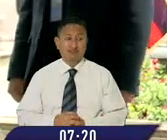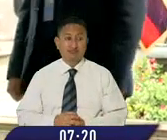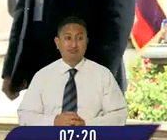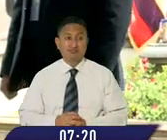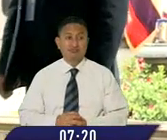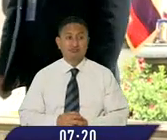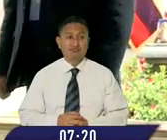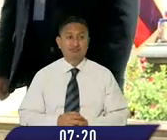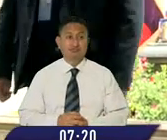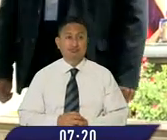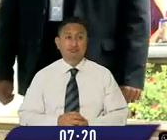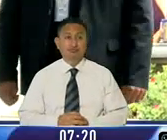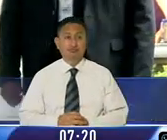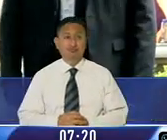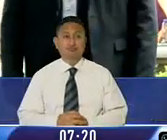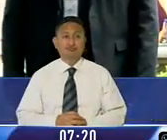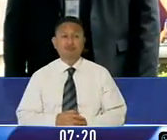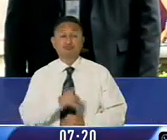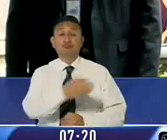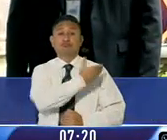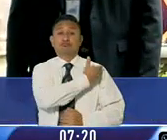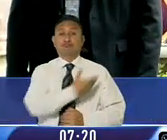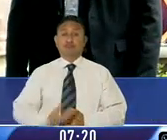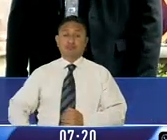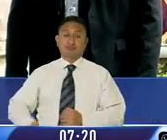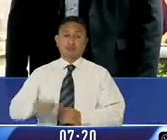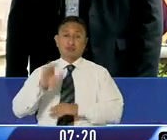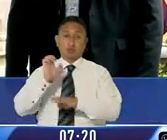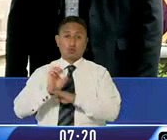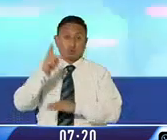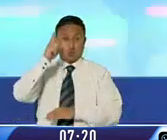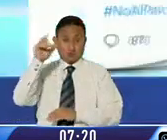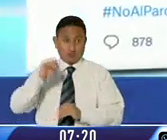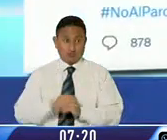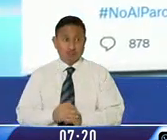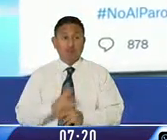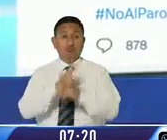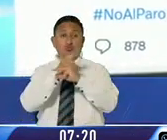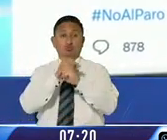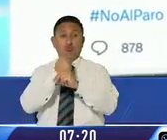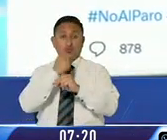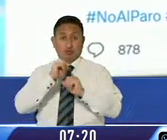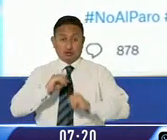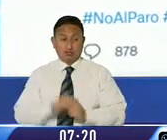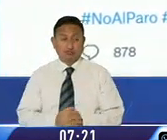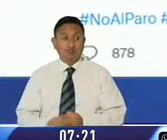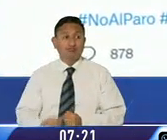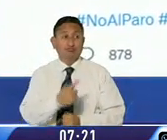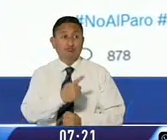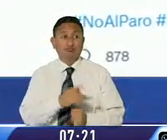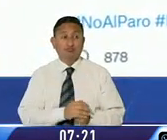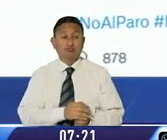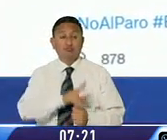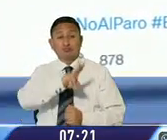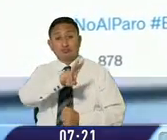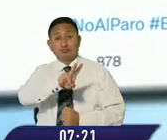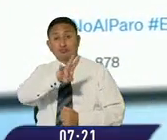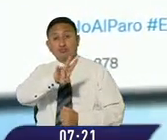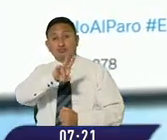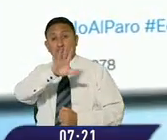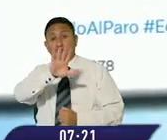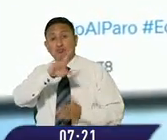El presidente de la República, Guillermo Lasso, lo resaltó en su cuenta de Twitter. Ahí mencionó: por aquellos